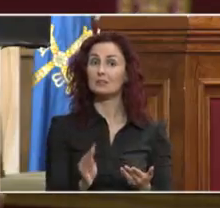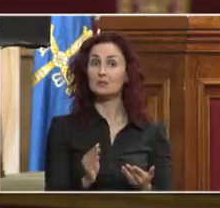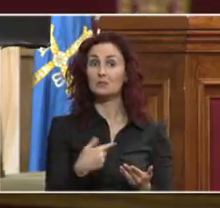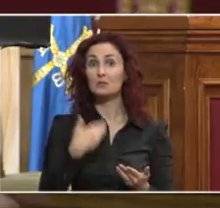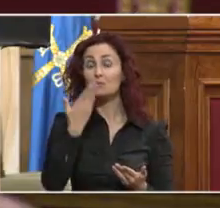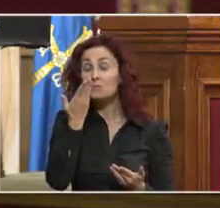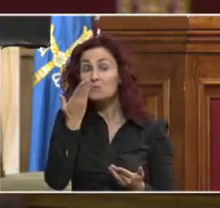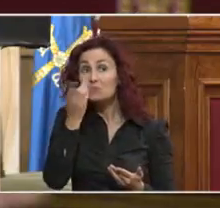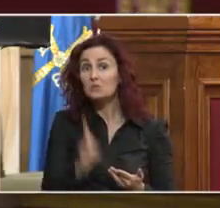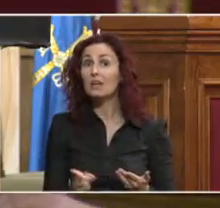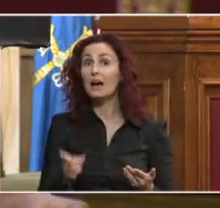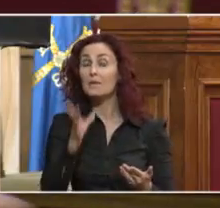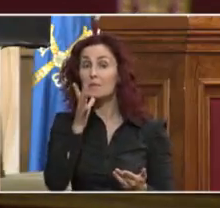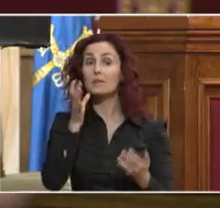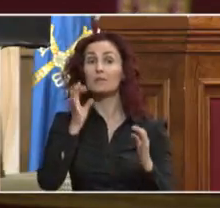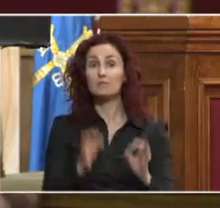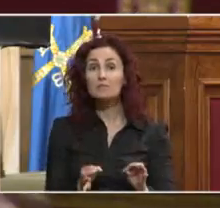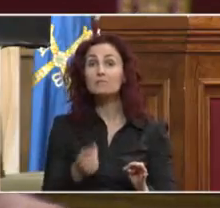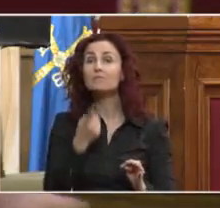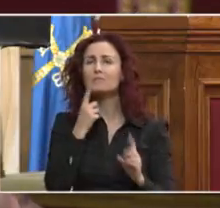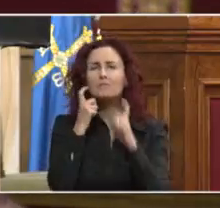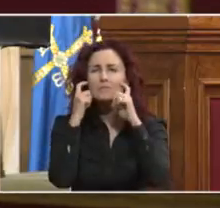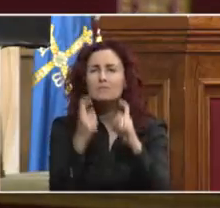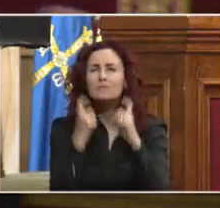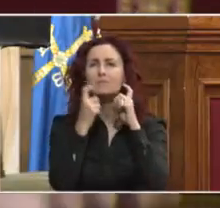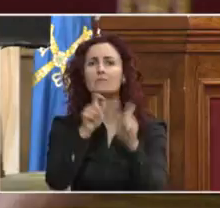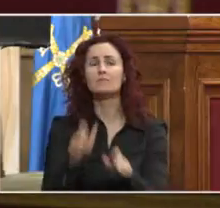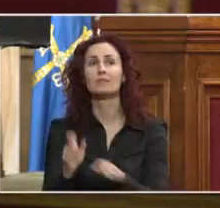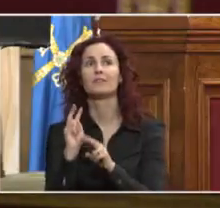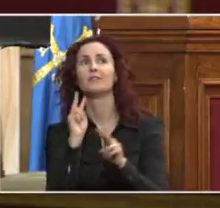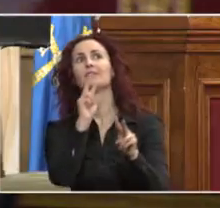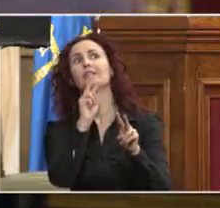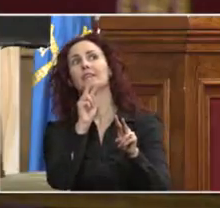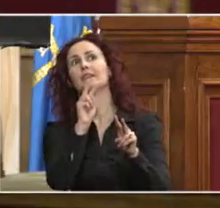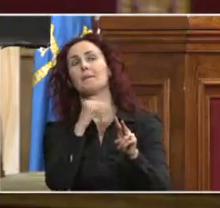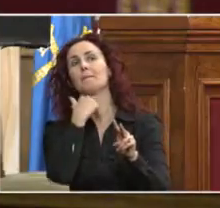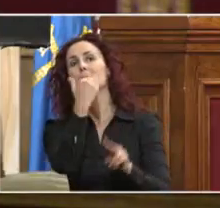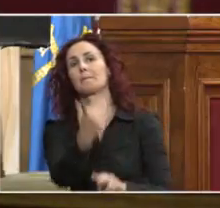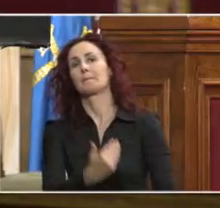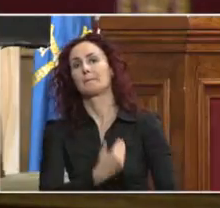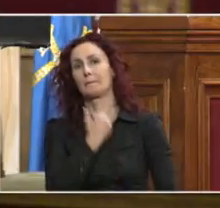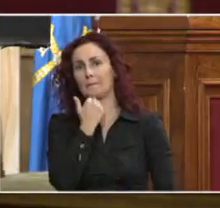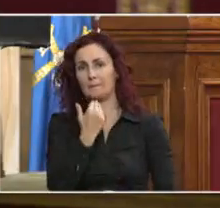a encontrar y los empresarios locales hacían un esfuerzo para que la gente fuera a ver algo y que alguno saliera feliz.